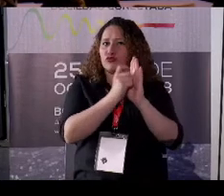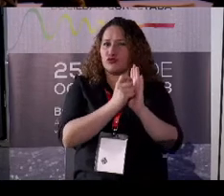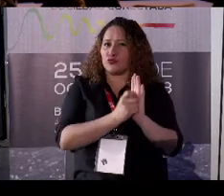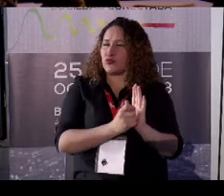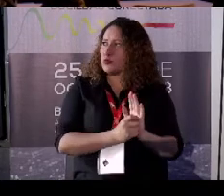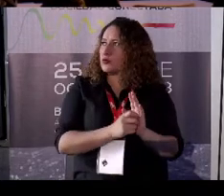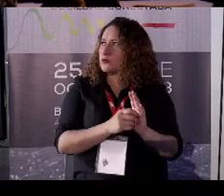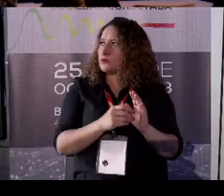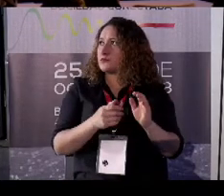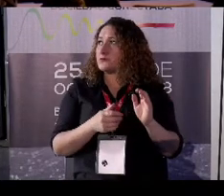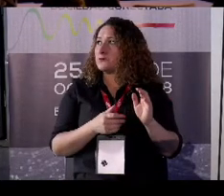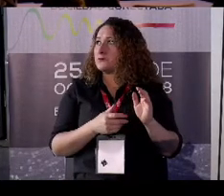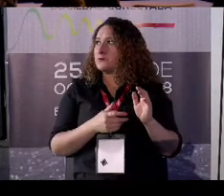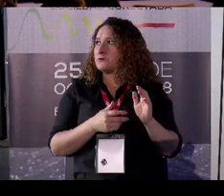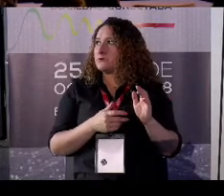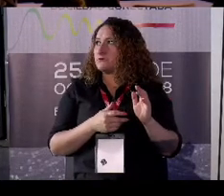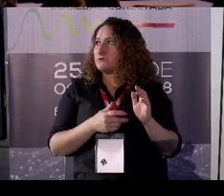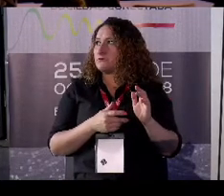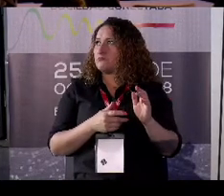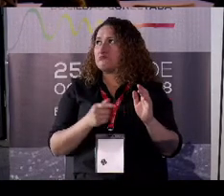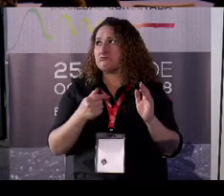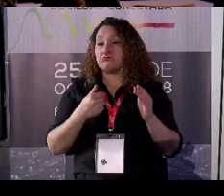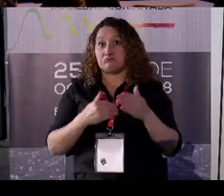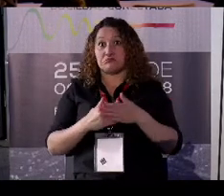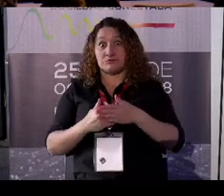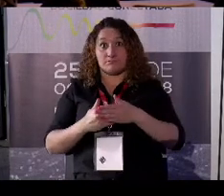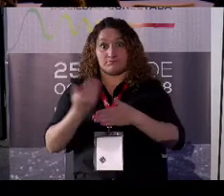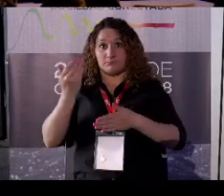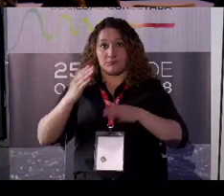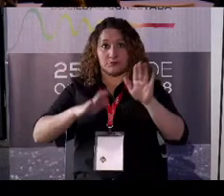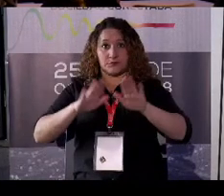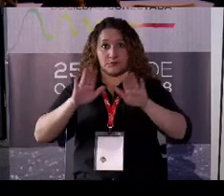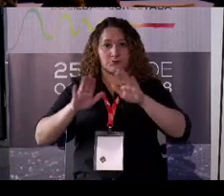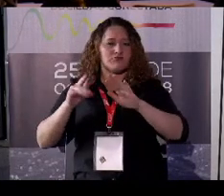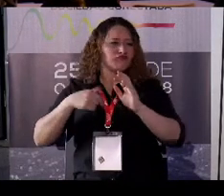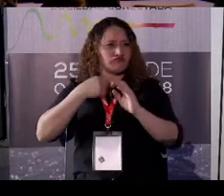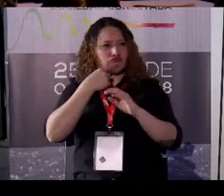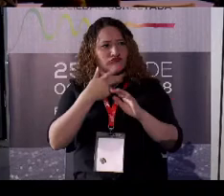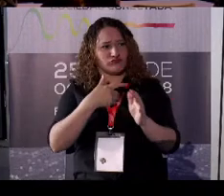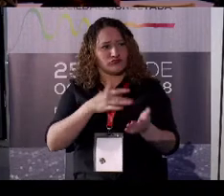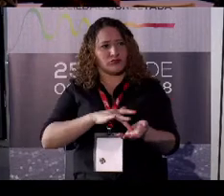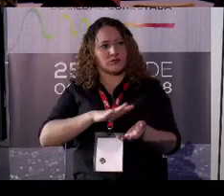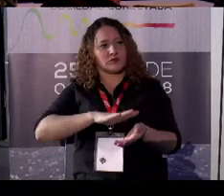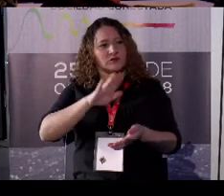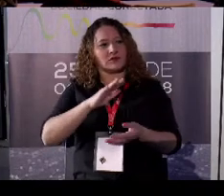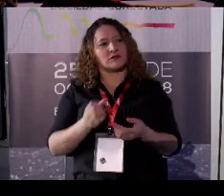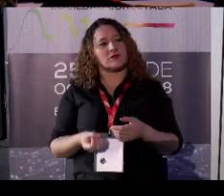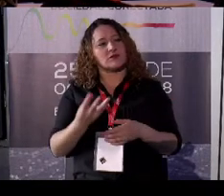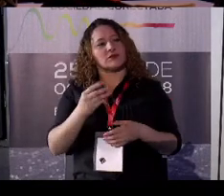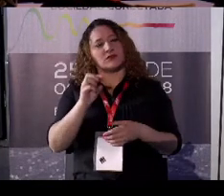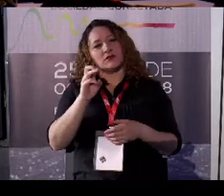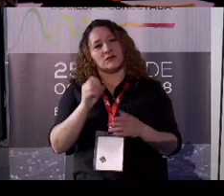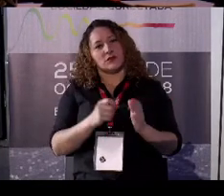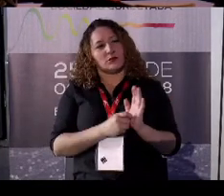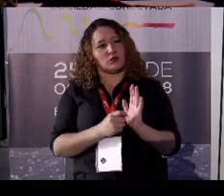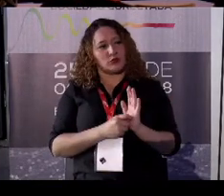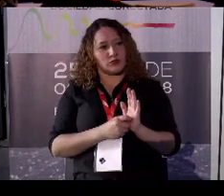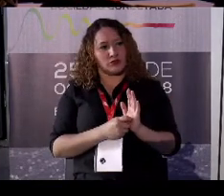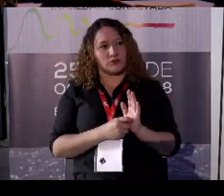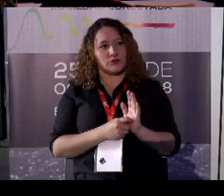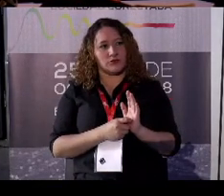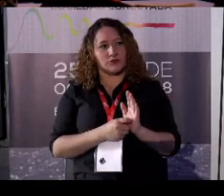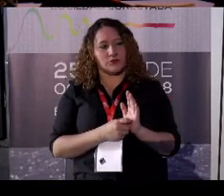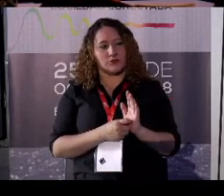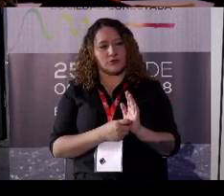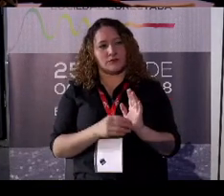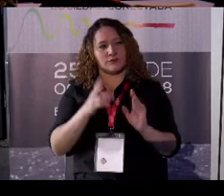elegibilidad. Y usted al principio le dice al subastador, yo voy a ser un participante de 80 puntos. Entonces, si se